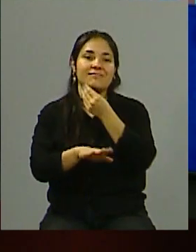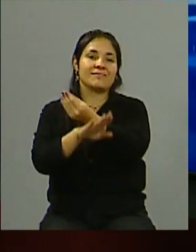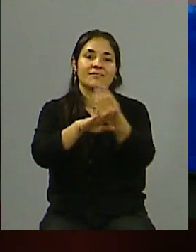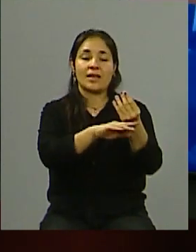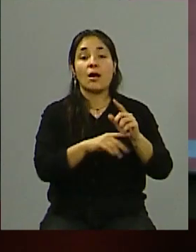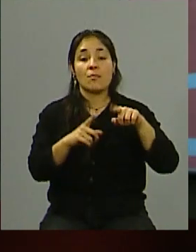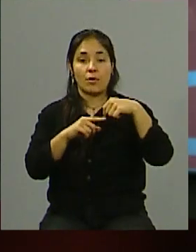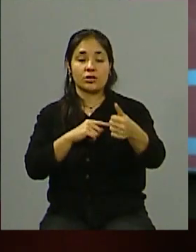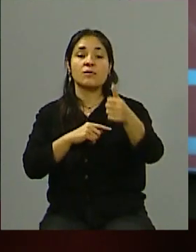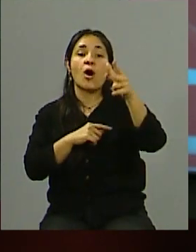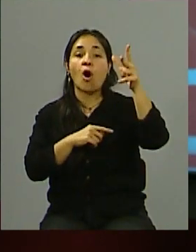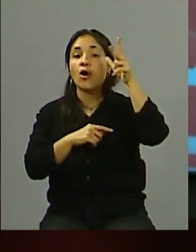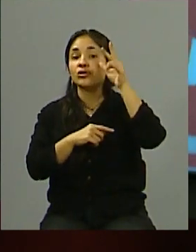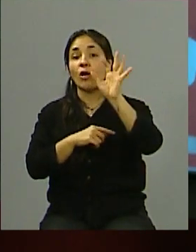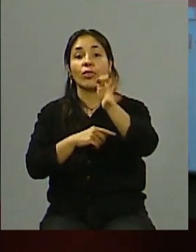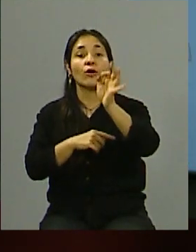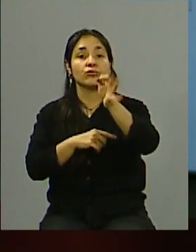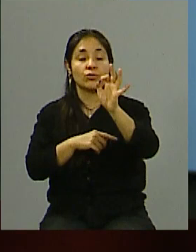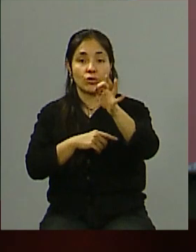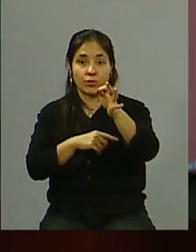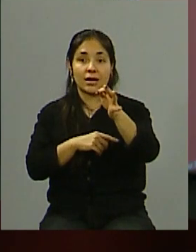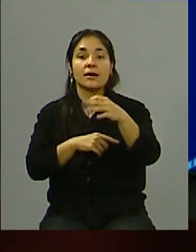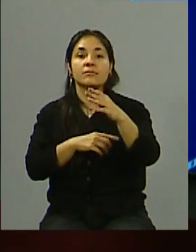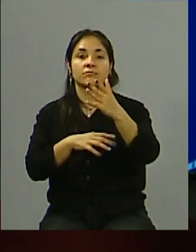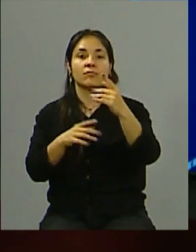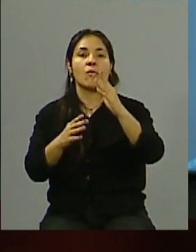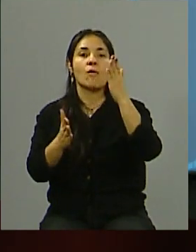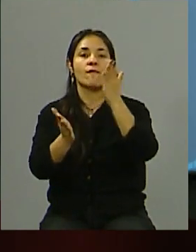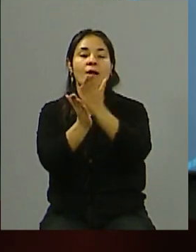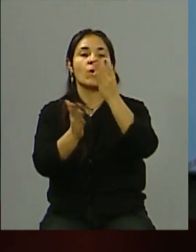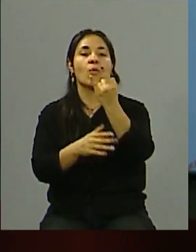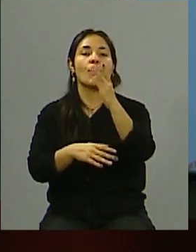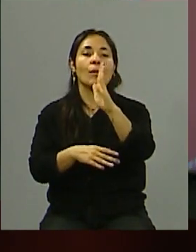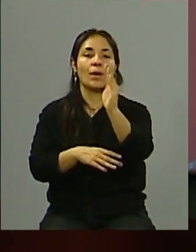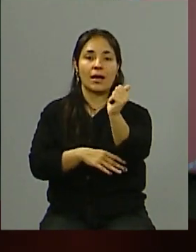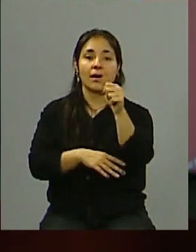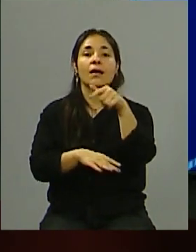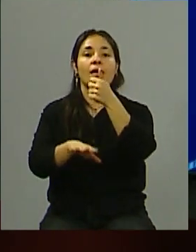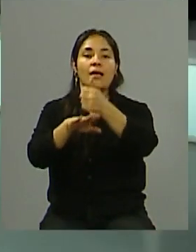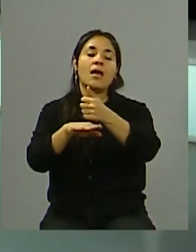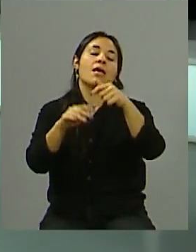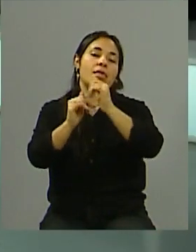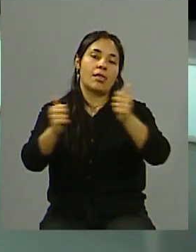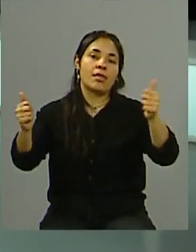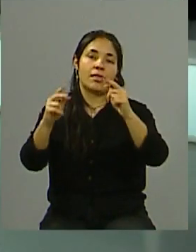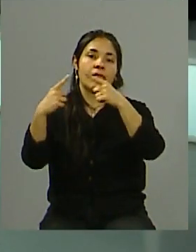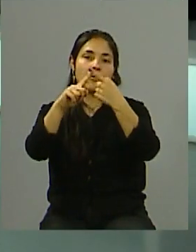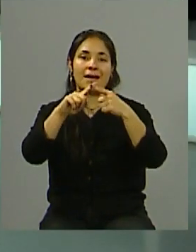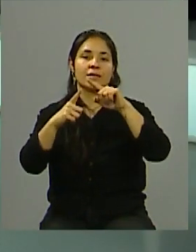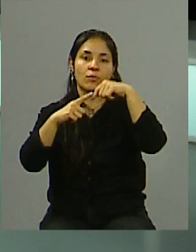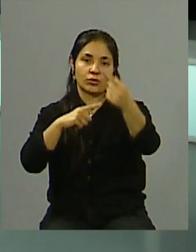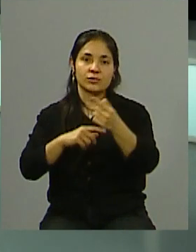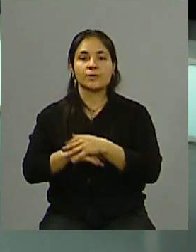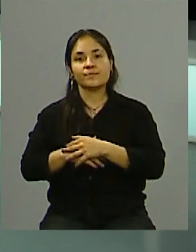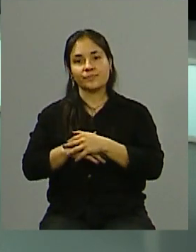8 de octubre, en Cava, en la UBA. Así que bueno, me decías, Roberto,